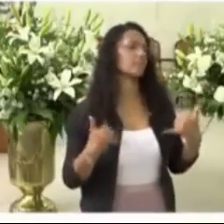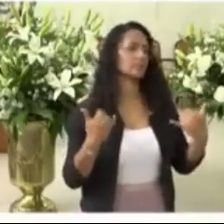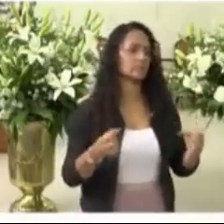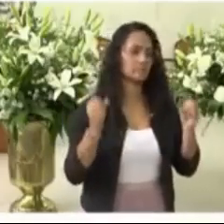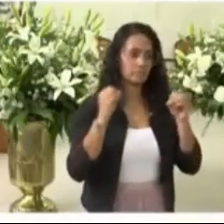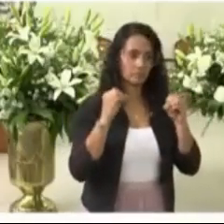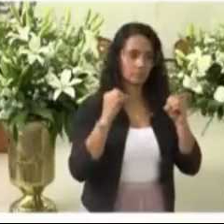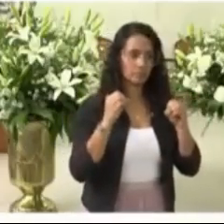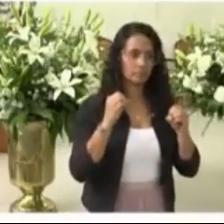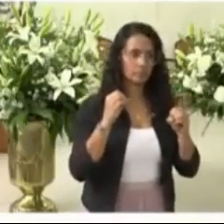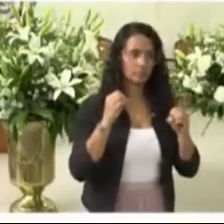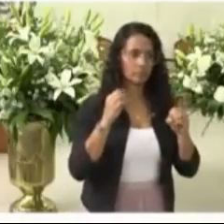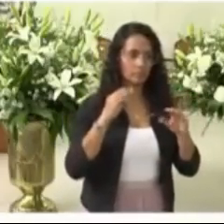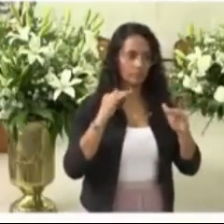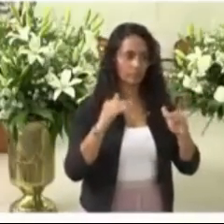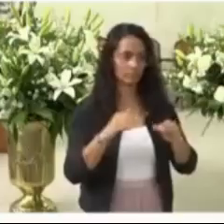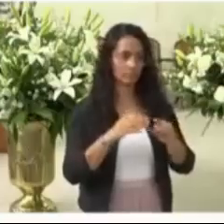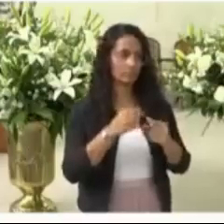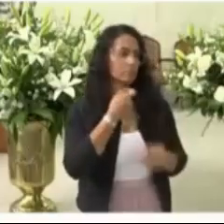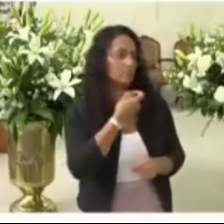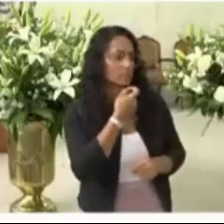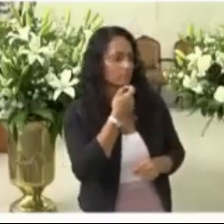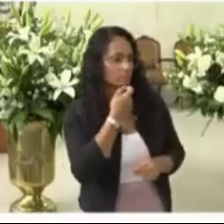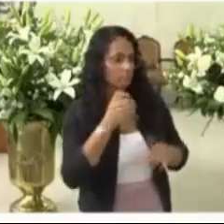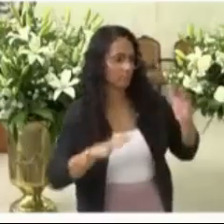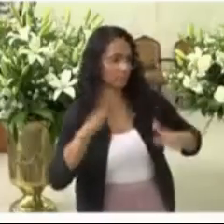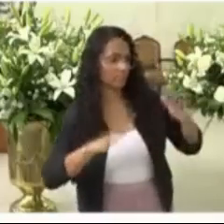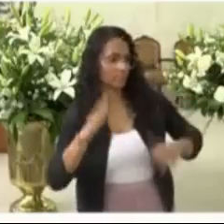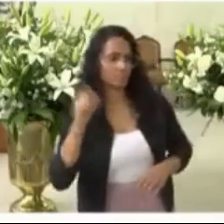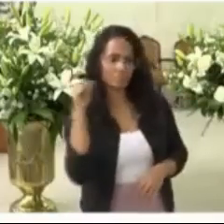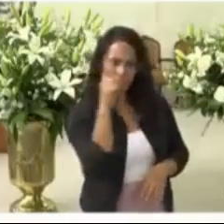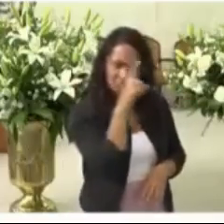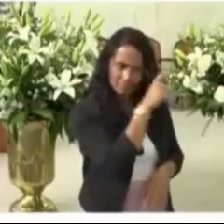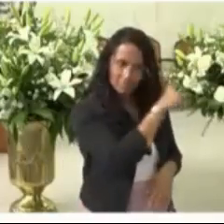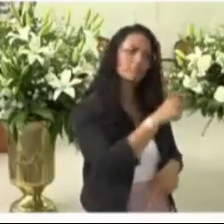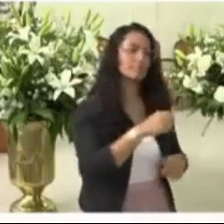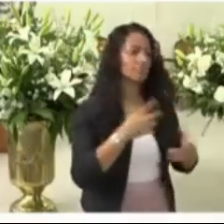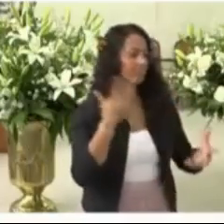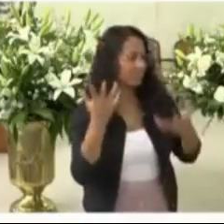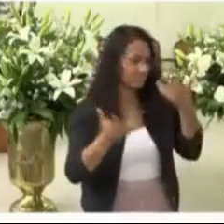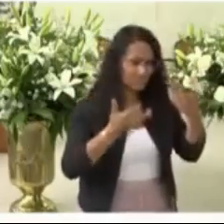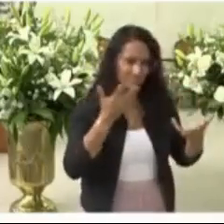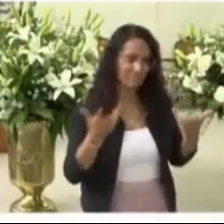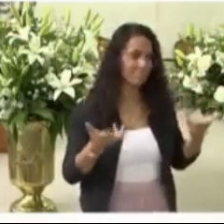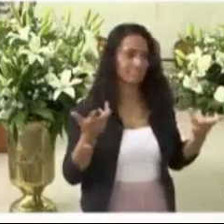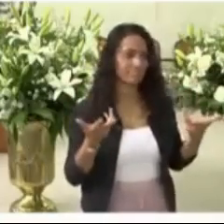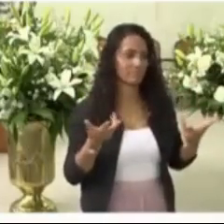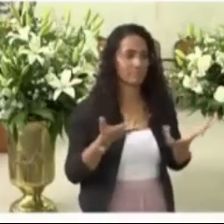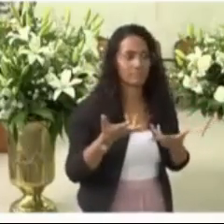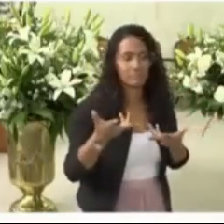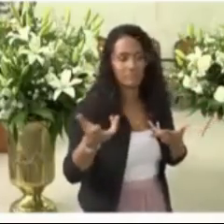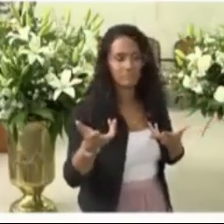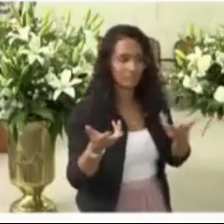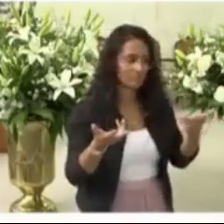enfrentan situaciones en donde se encuentran en el cruce de dos caminos porque no saben qué hacer.